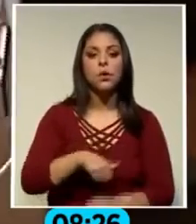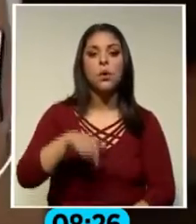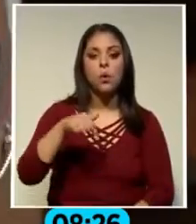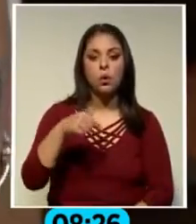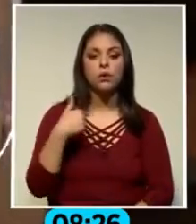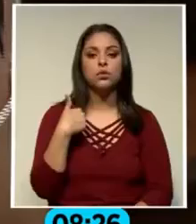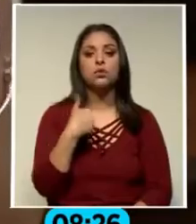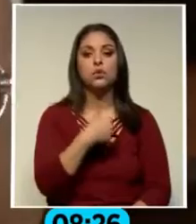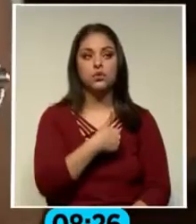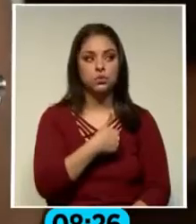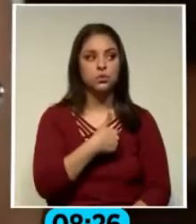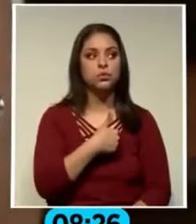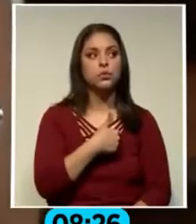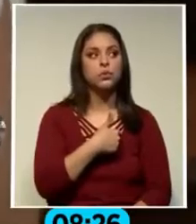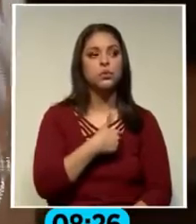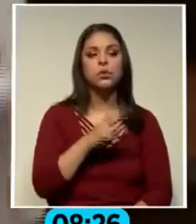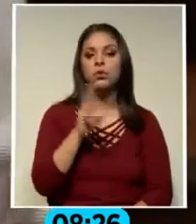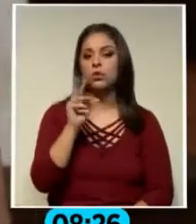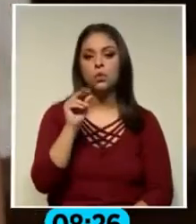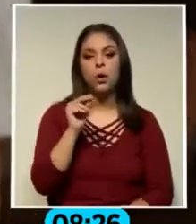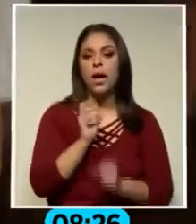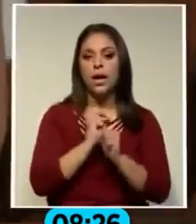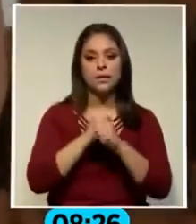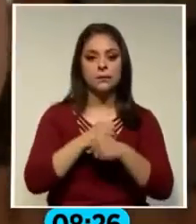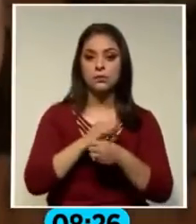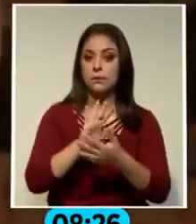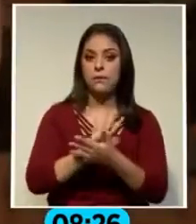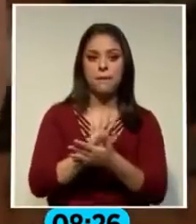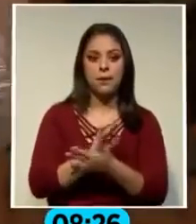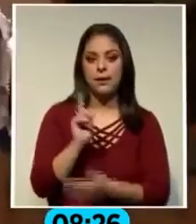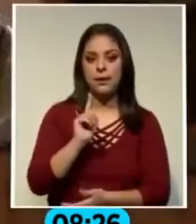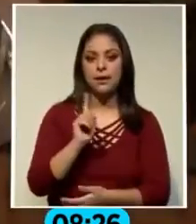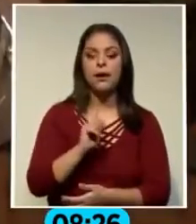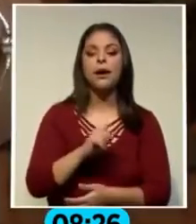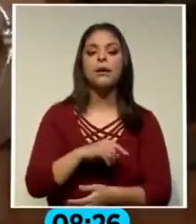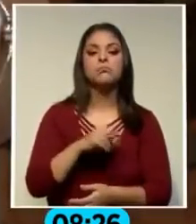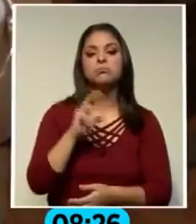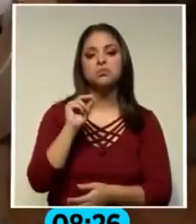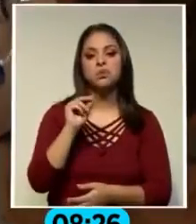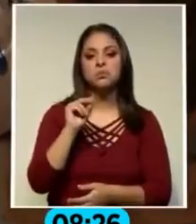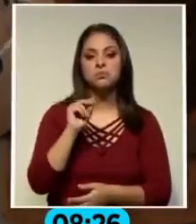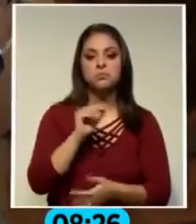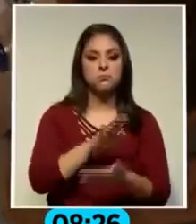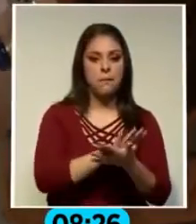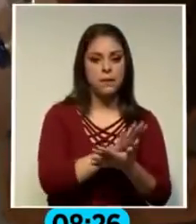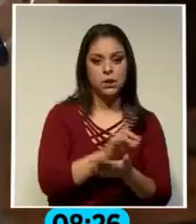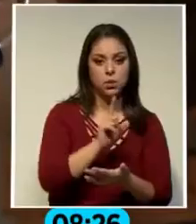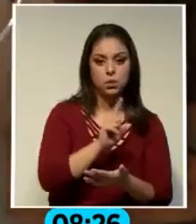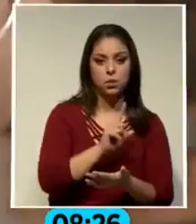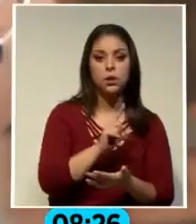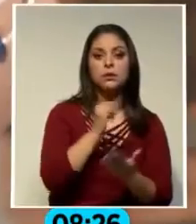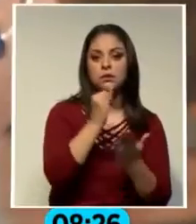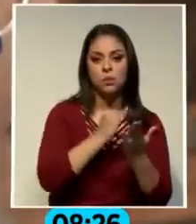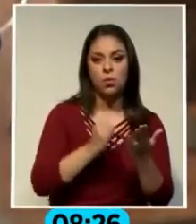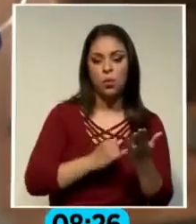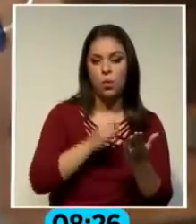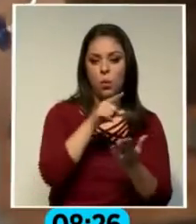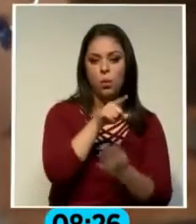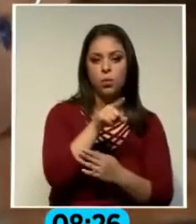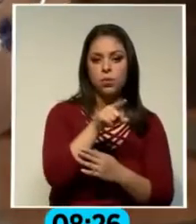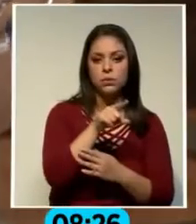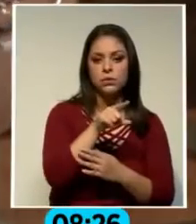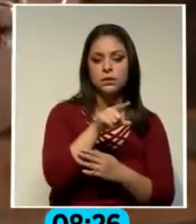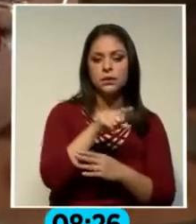nosotros no lo vamos a hacer aquí en el papel, sino no lo vamos a hacer aquí en este papel, en este dibujo de un